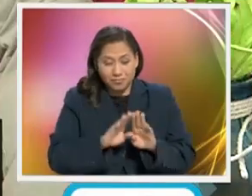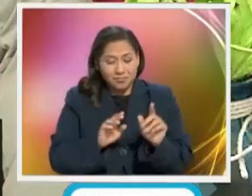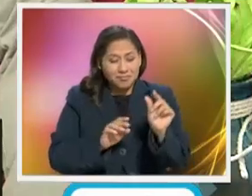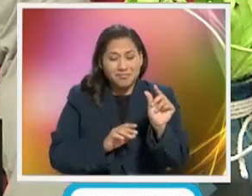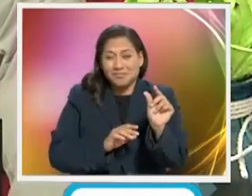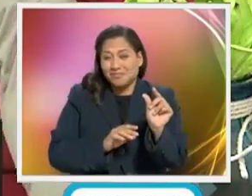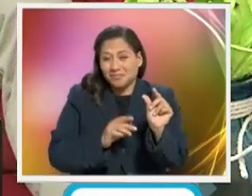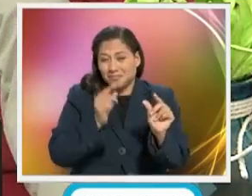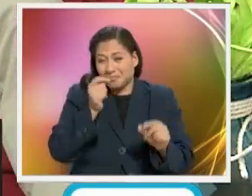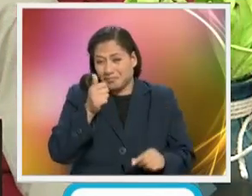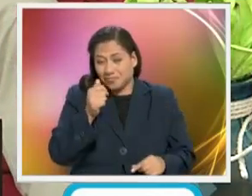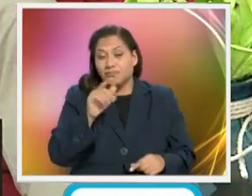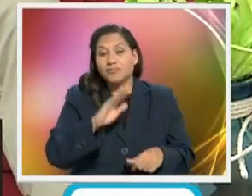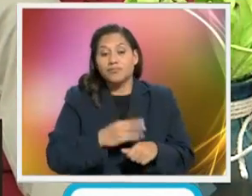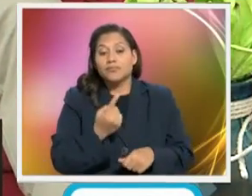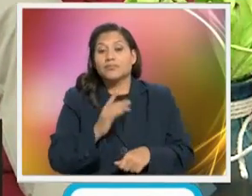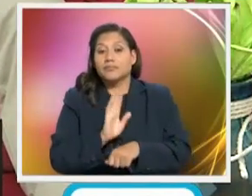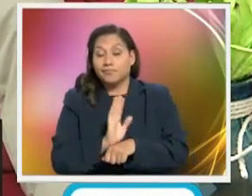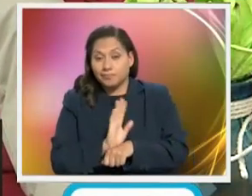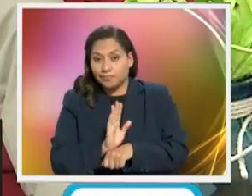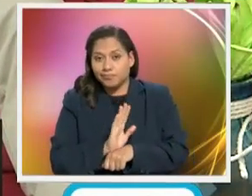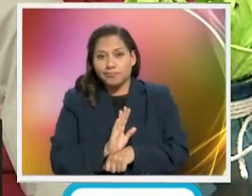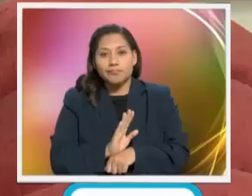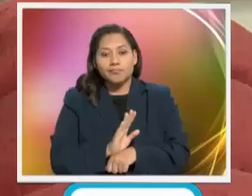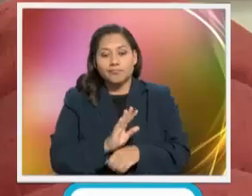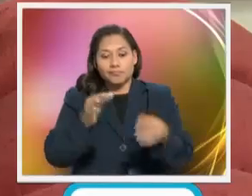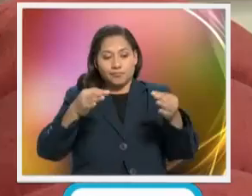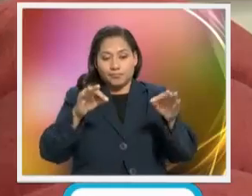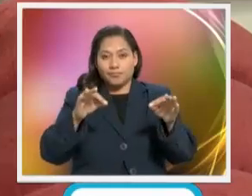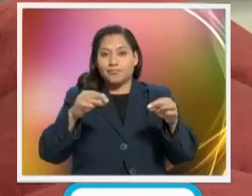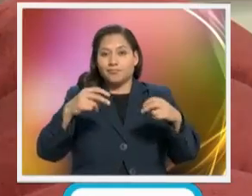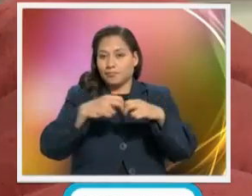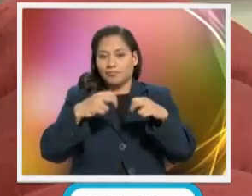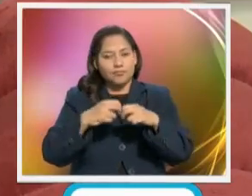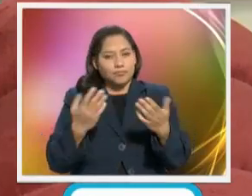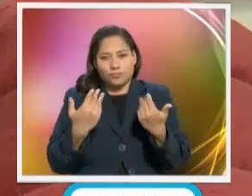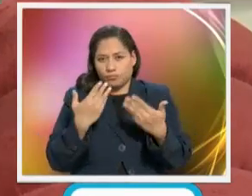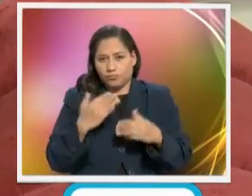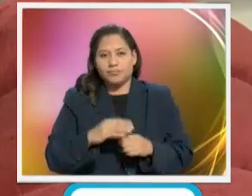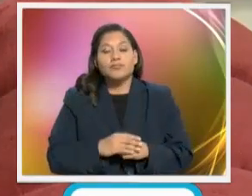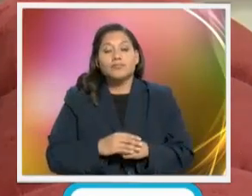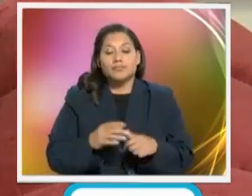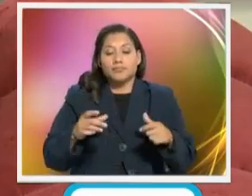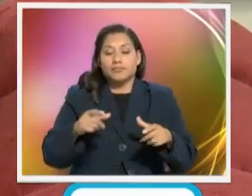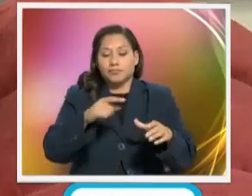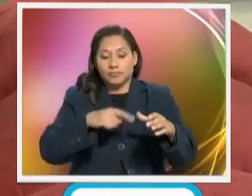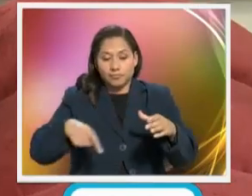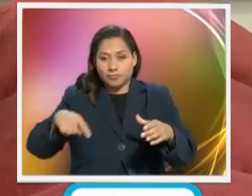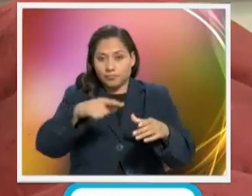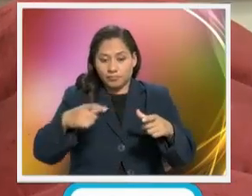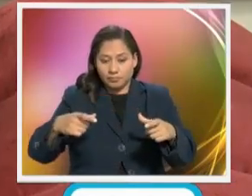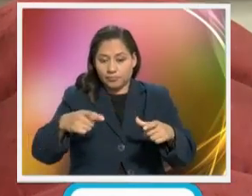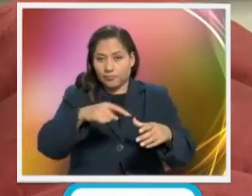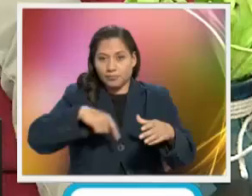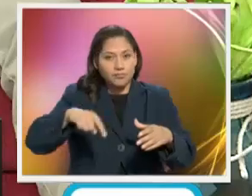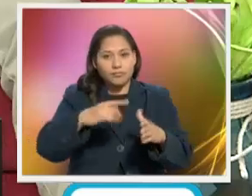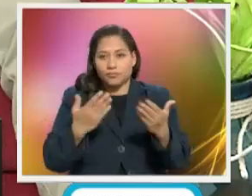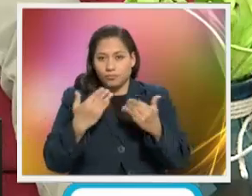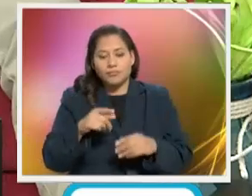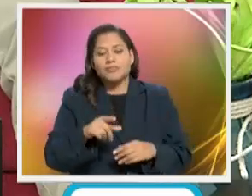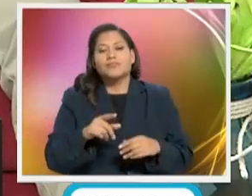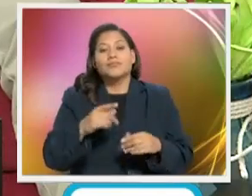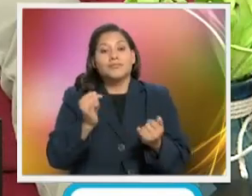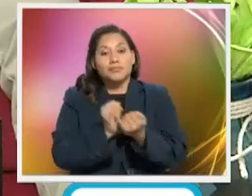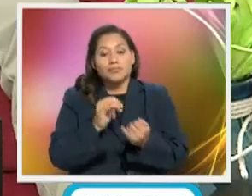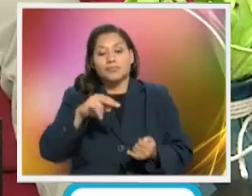fracción. ¿Por qué? Porque obviamente las películas no estaban en poliéster, o sea, no tiene que ver con el celuloide, y el nitrato Sí. se